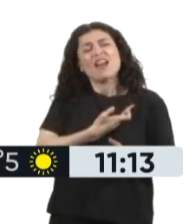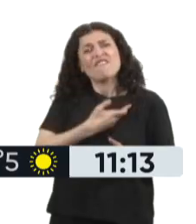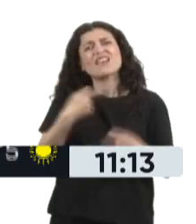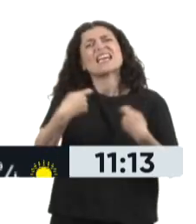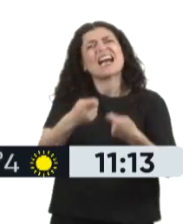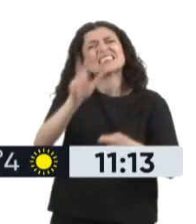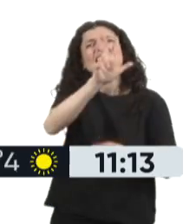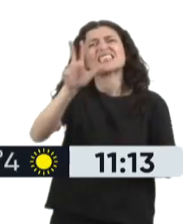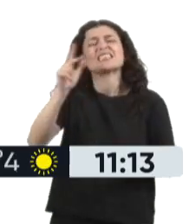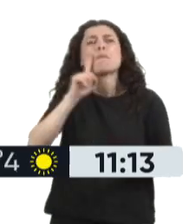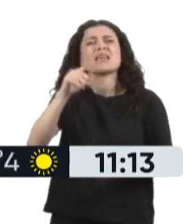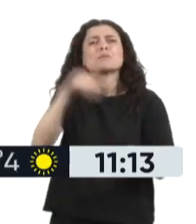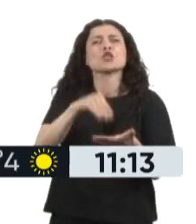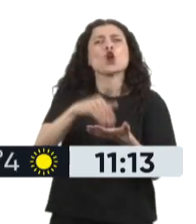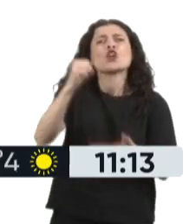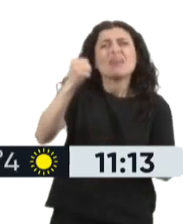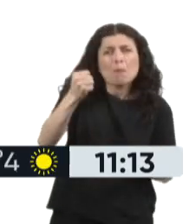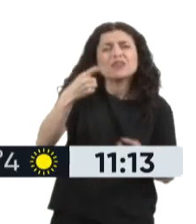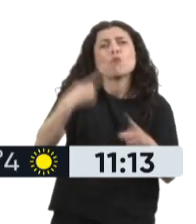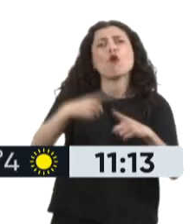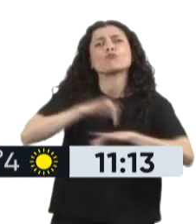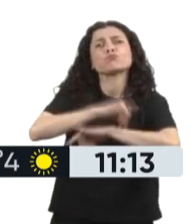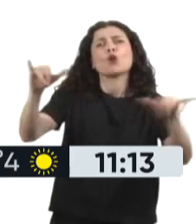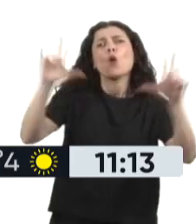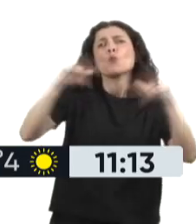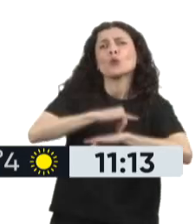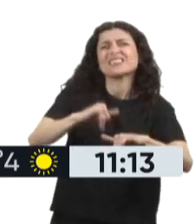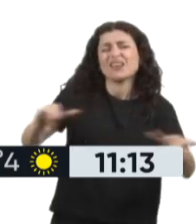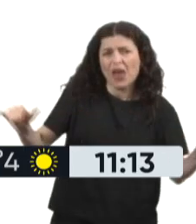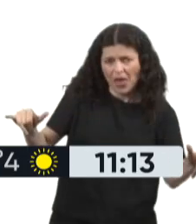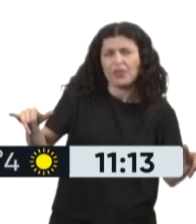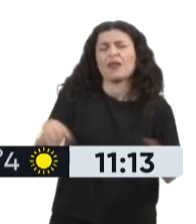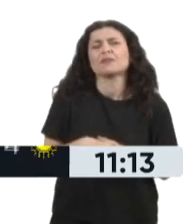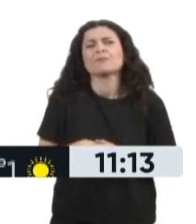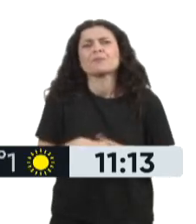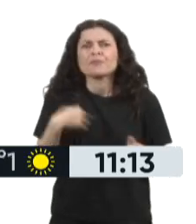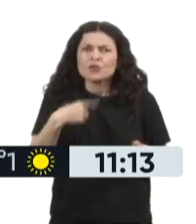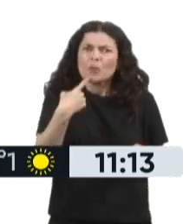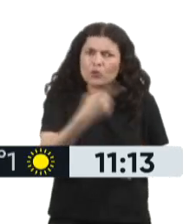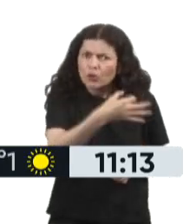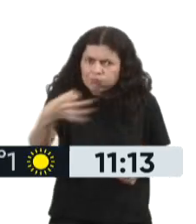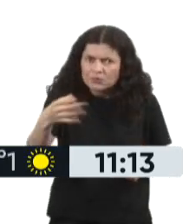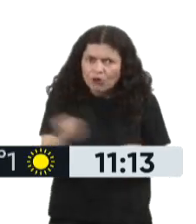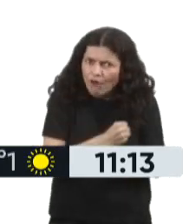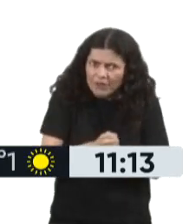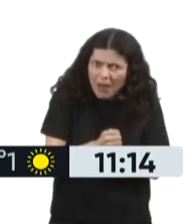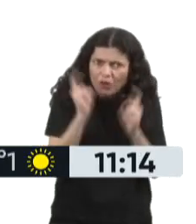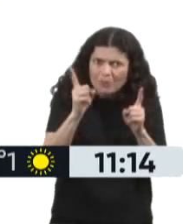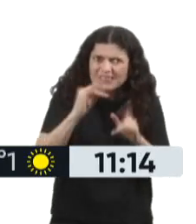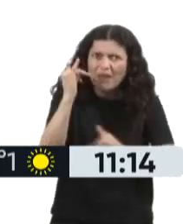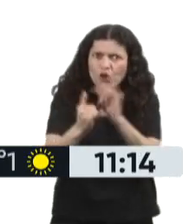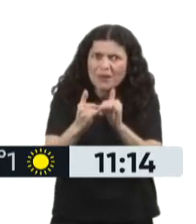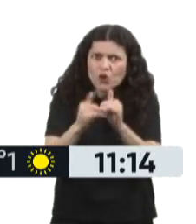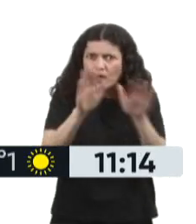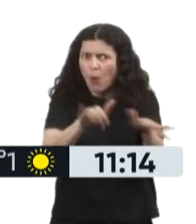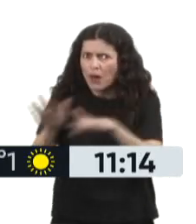pauta oficial, que sería un 425% de aumento en este primer semestre. Preguntarte si esto es así, si ustedes tienen esta misma información,